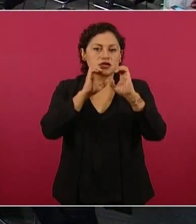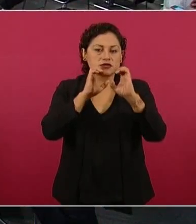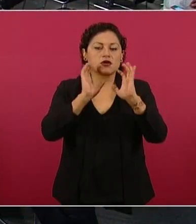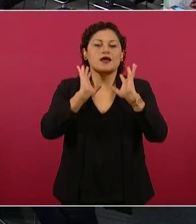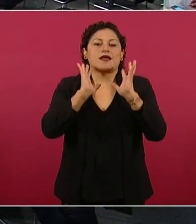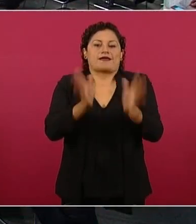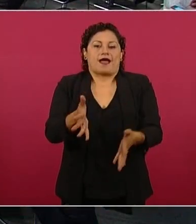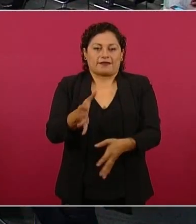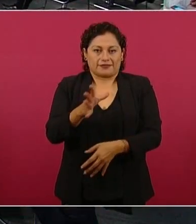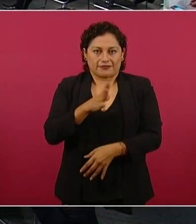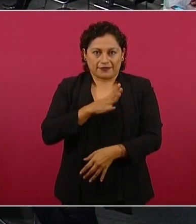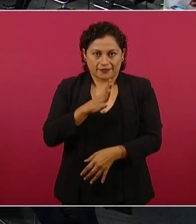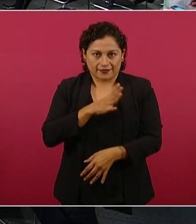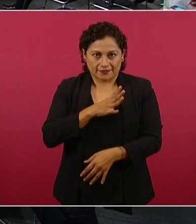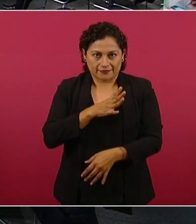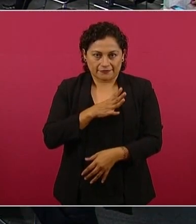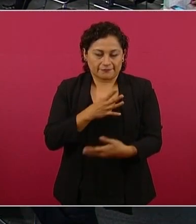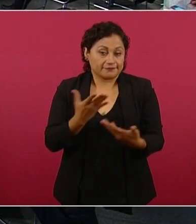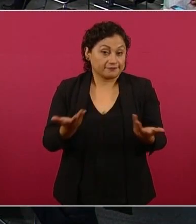Claro,